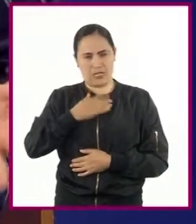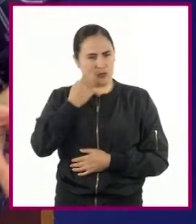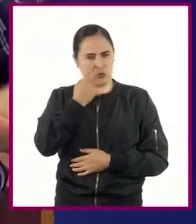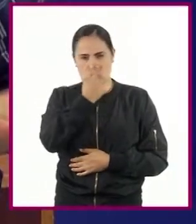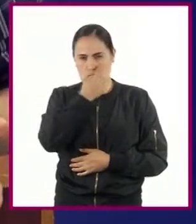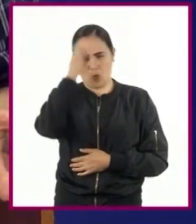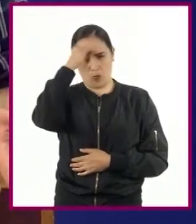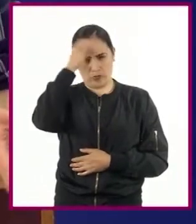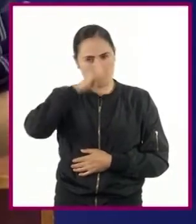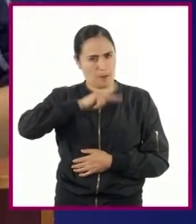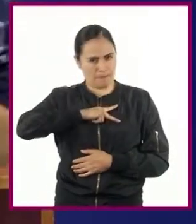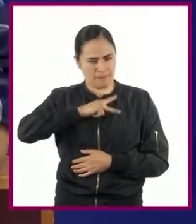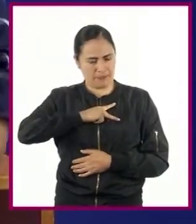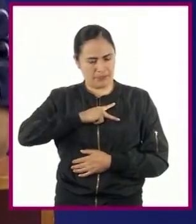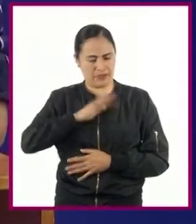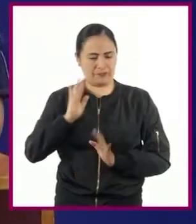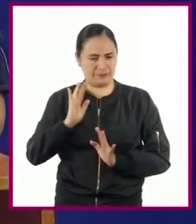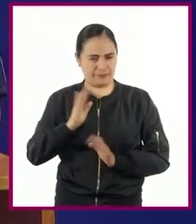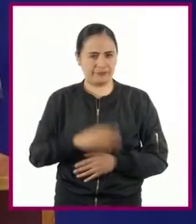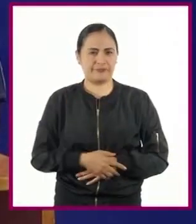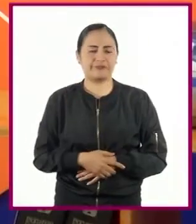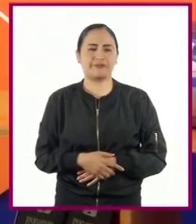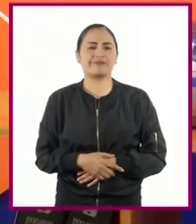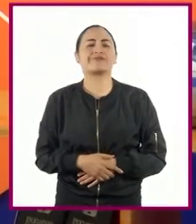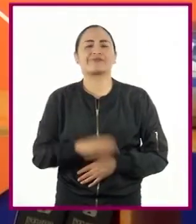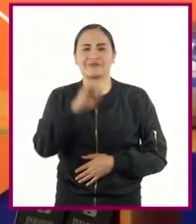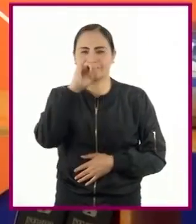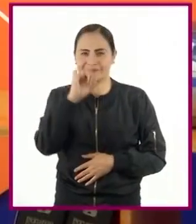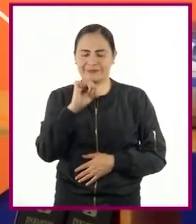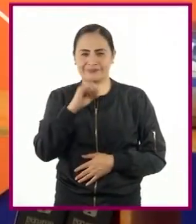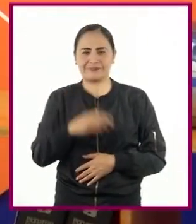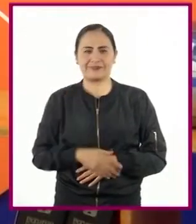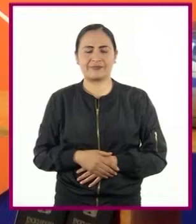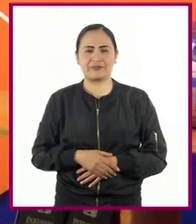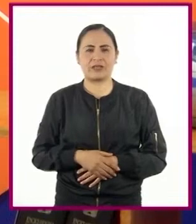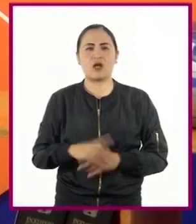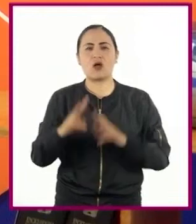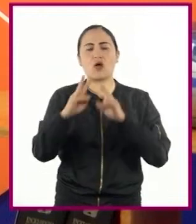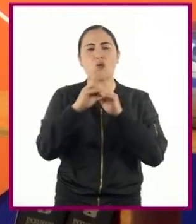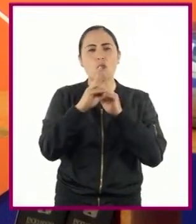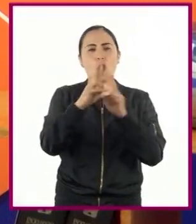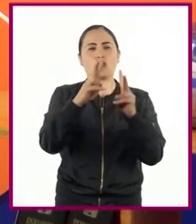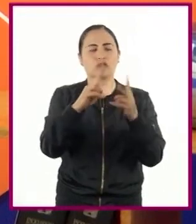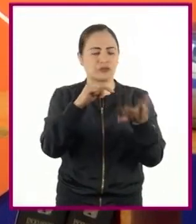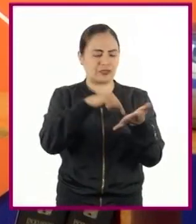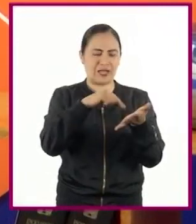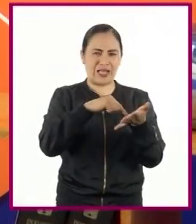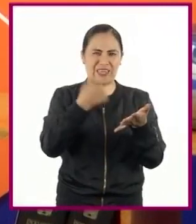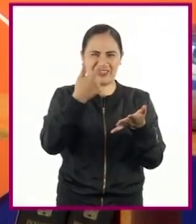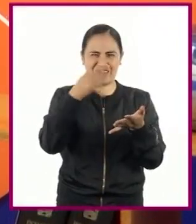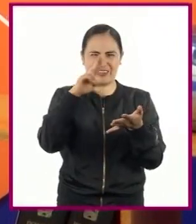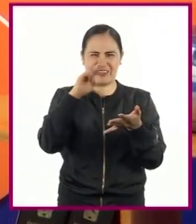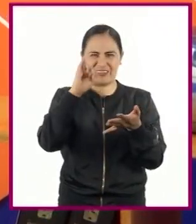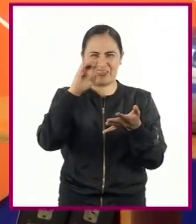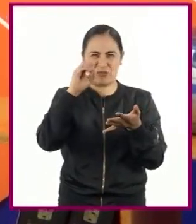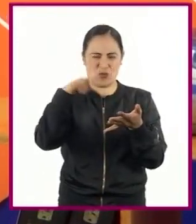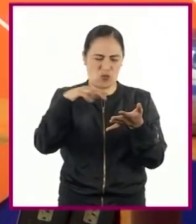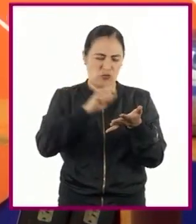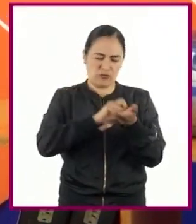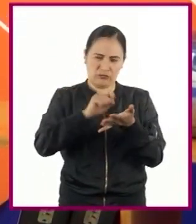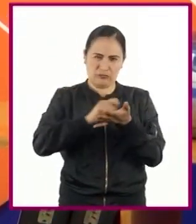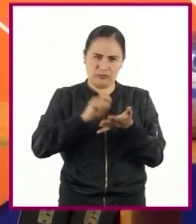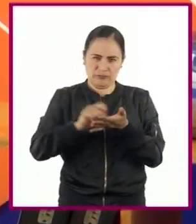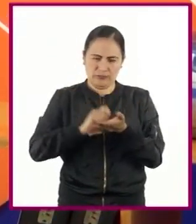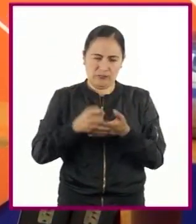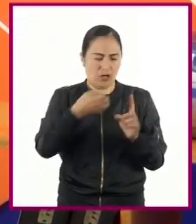claro. Además de lo que ya mencionamos, la lectura en voz alta de un guión nos permite verificar la coherencia